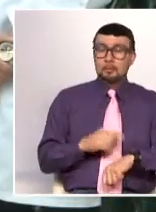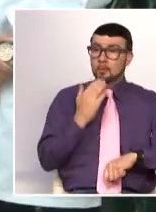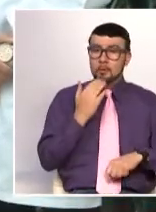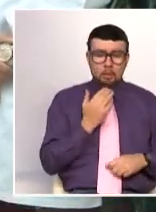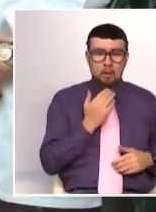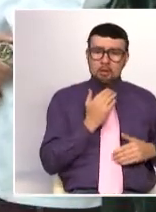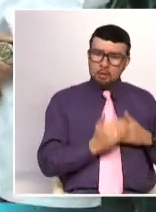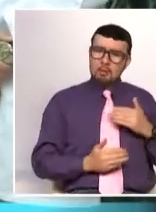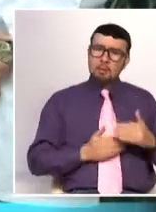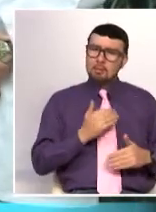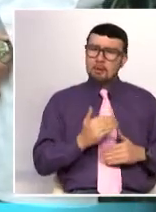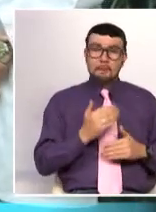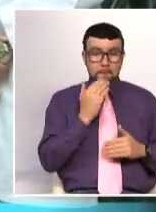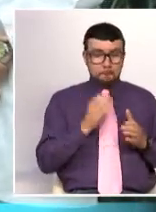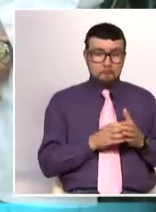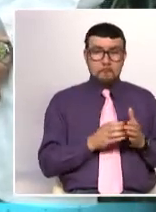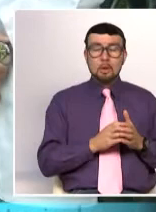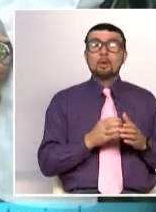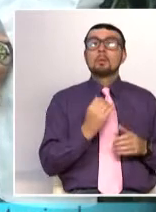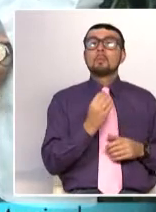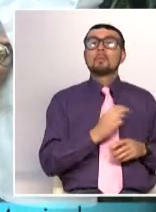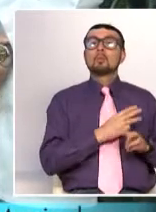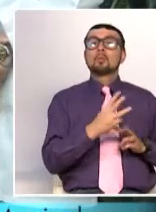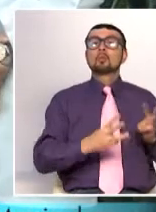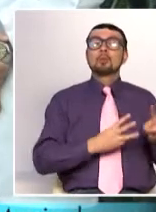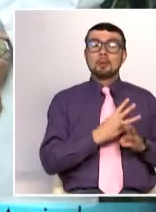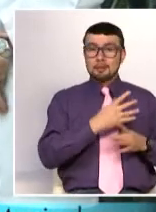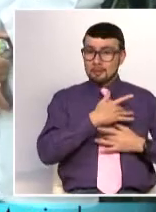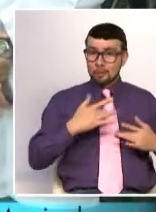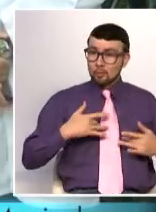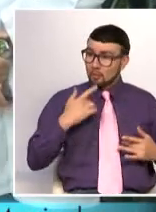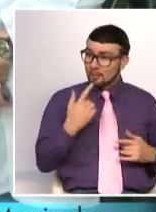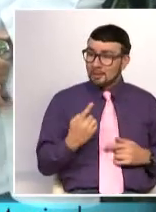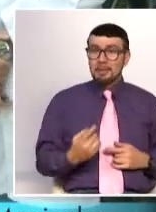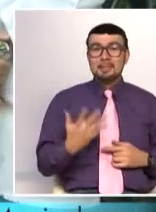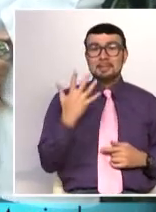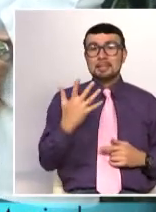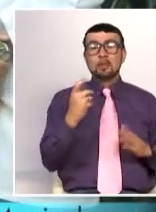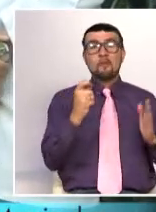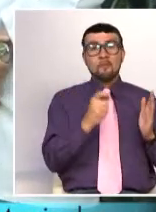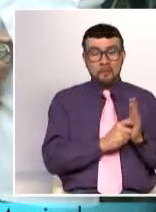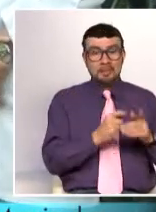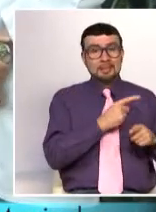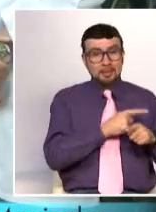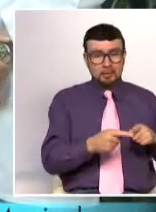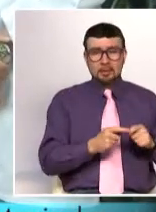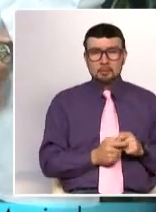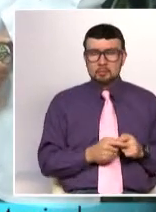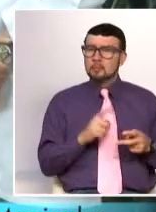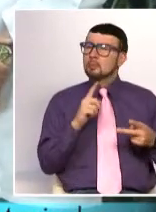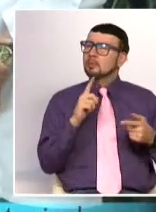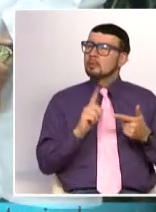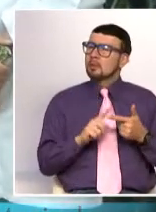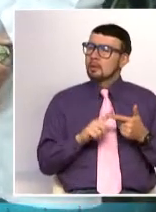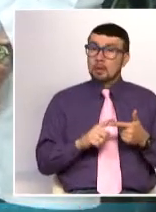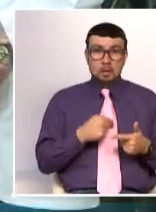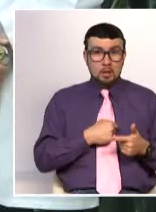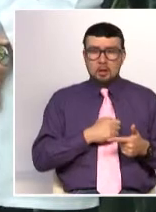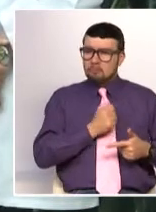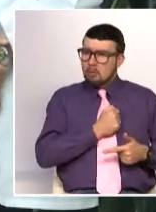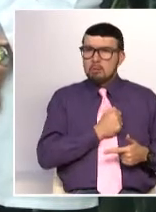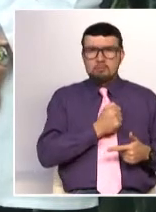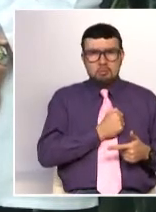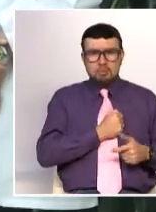que ya la organización mundial de la salud habla de cinco veces por semana la intensidad es que debe subir nuestra frecuencia cardíaca